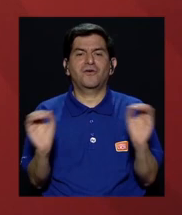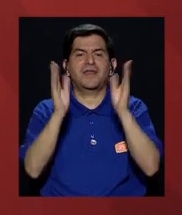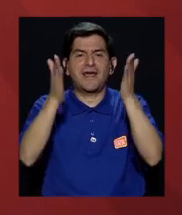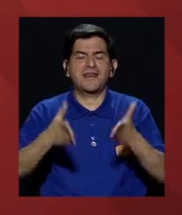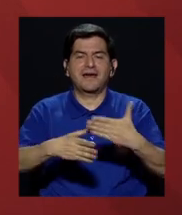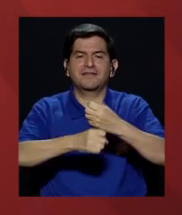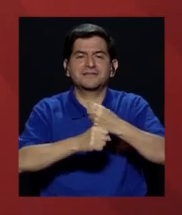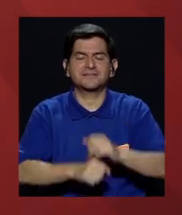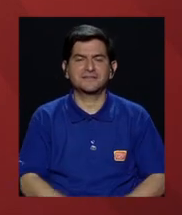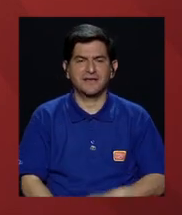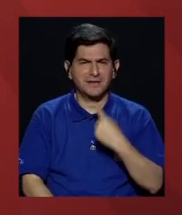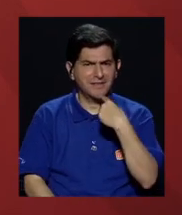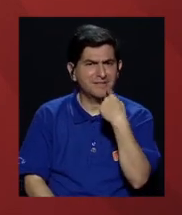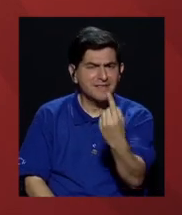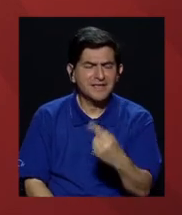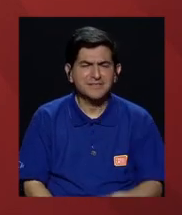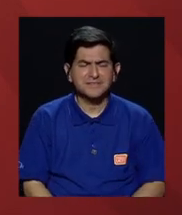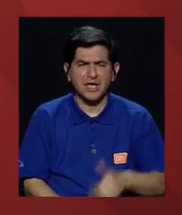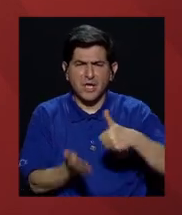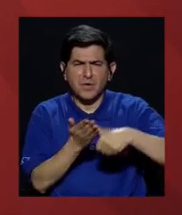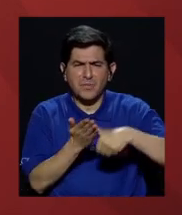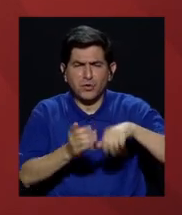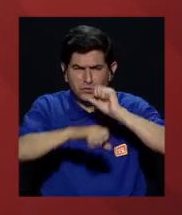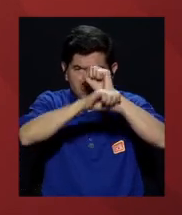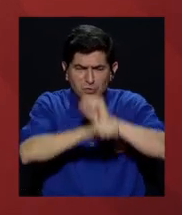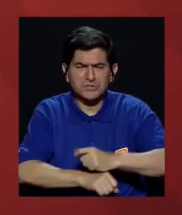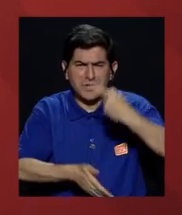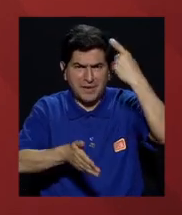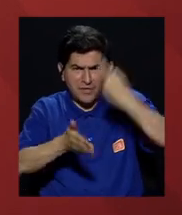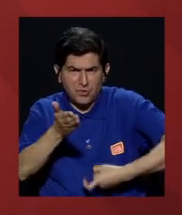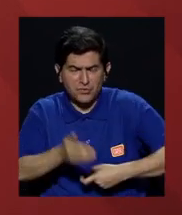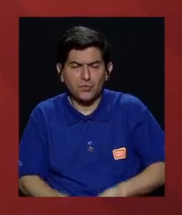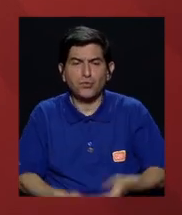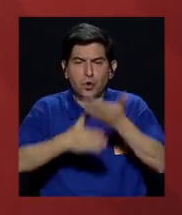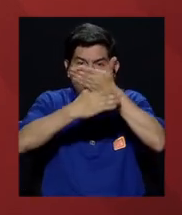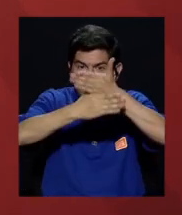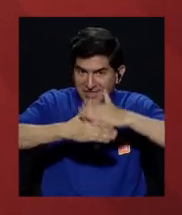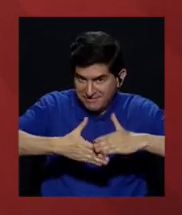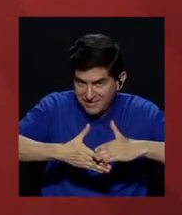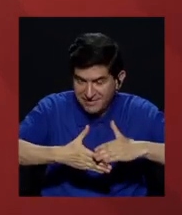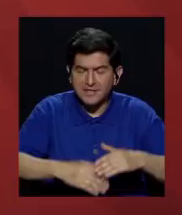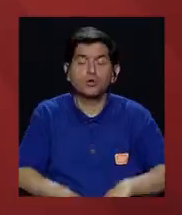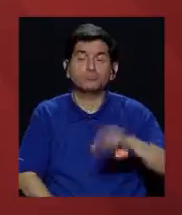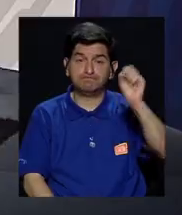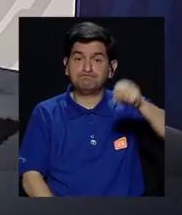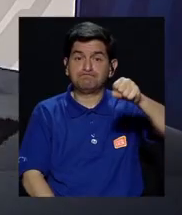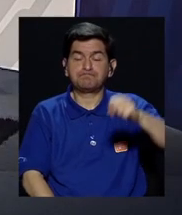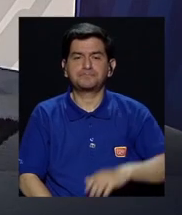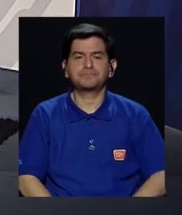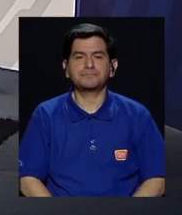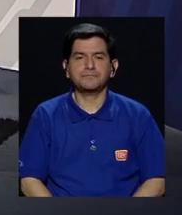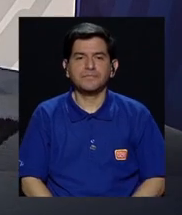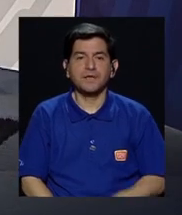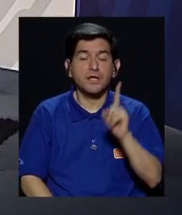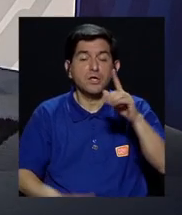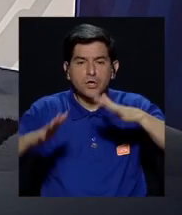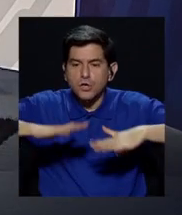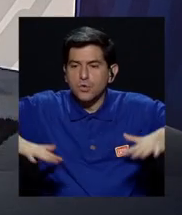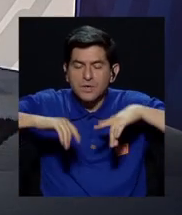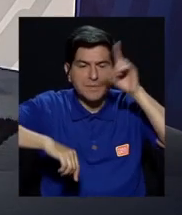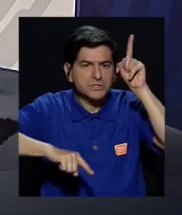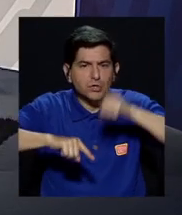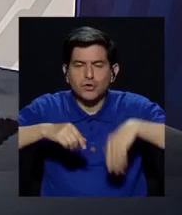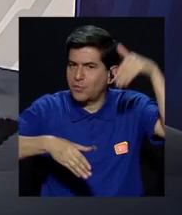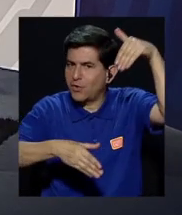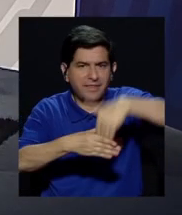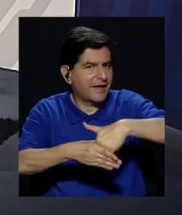parte de nadie usted está diciendo hay un voto conservador muy duro mi segundo conservador está dividido exacta a mí hay una hay una piscina en la